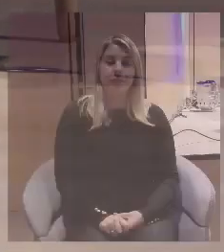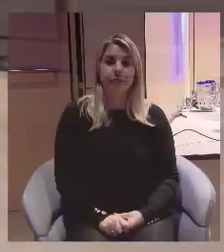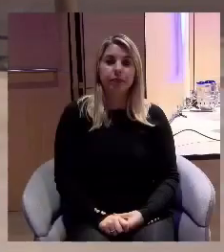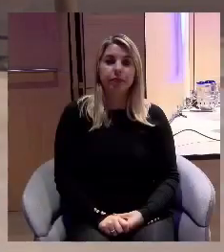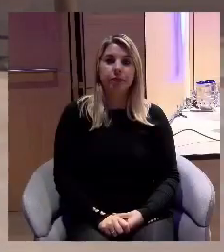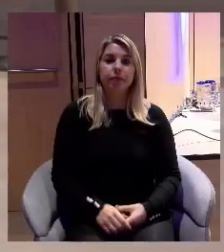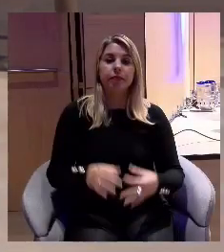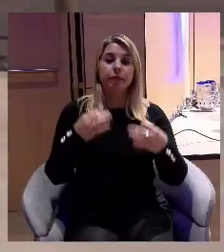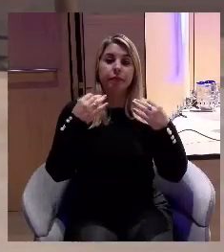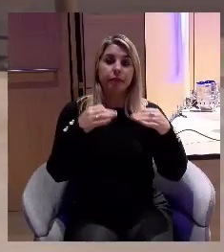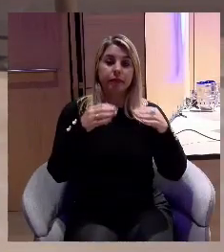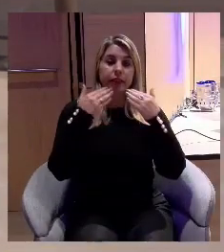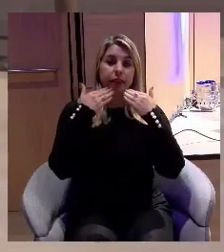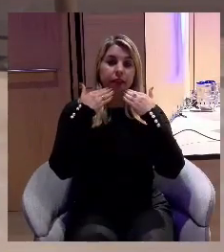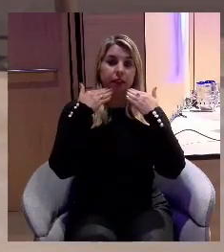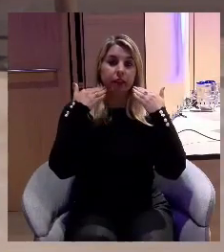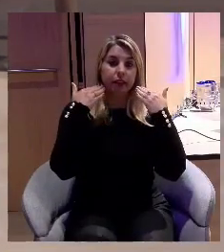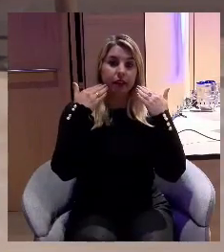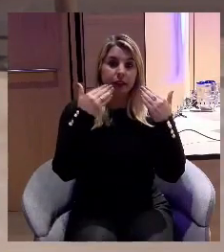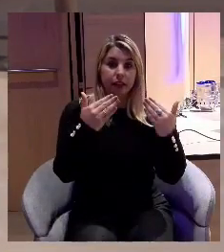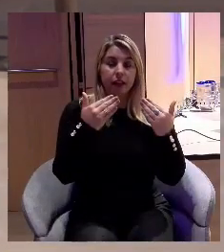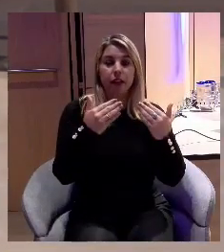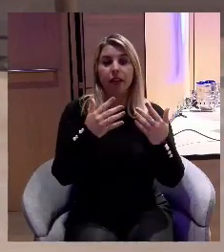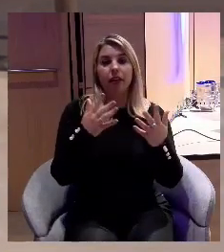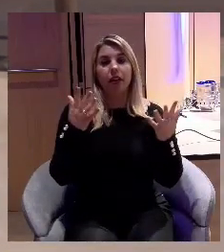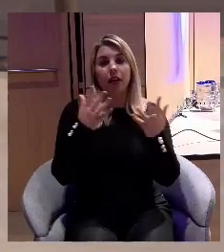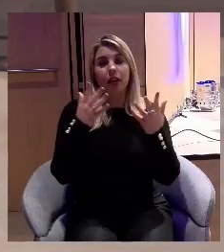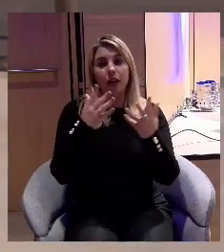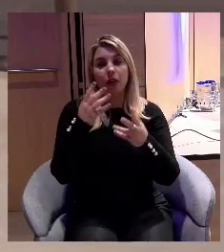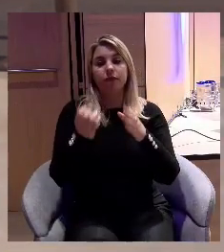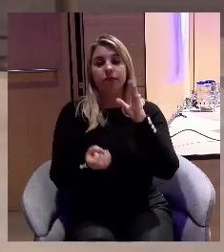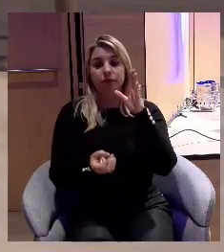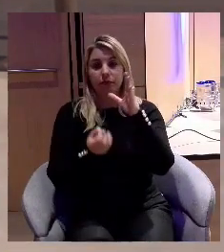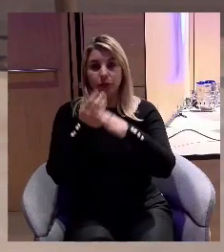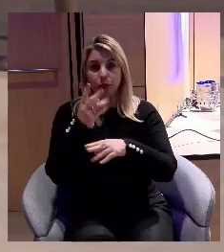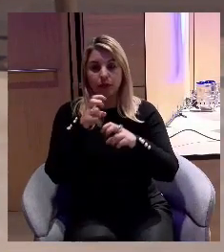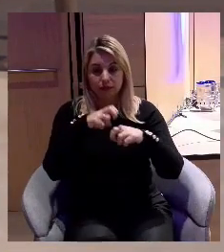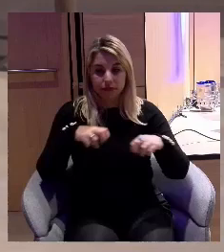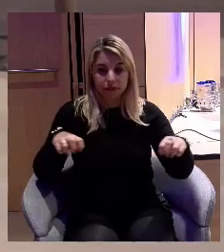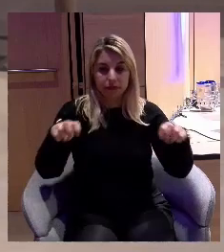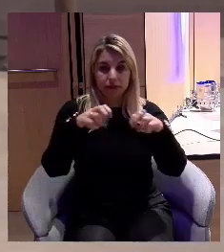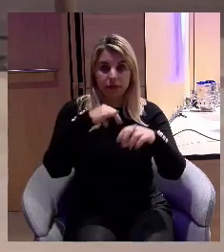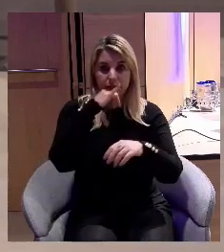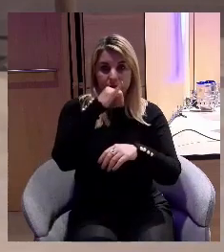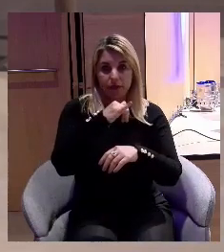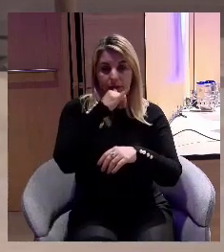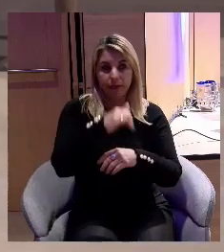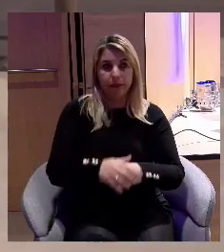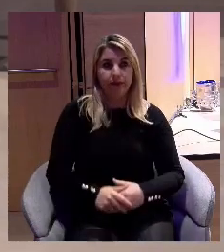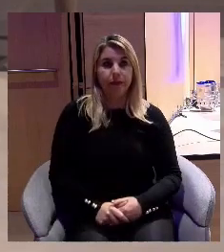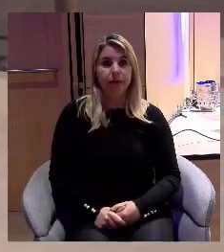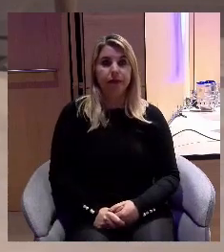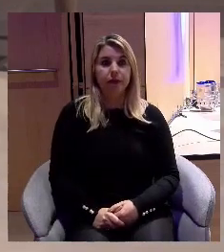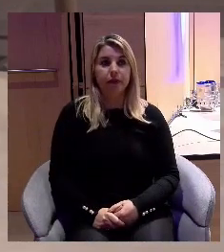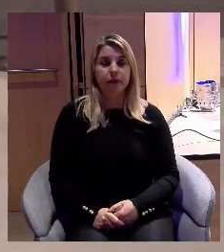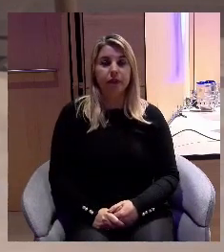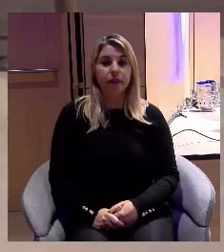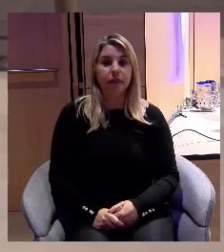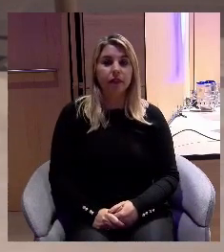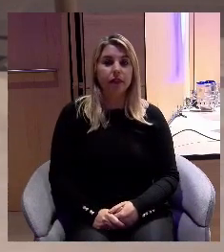Excelente, gracias Frida. Ahora va a hablar Flor de Democracia en Red, del proyecto Me Representa. Bueno,